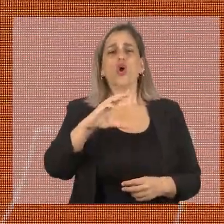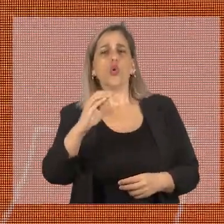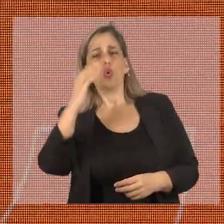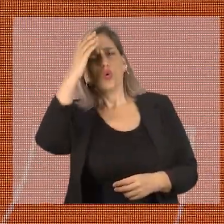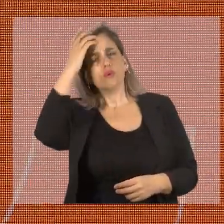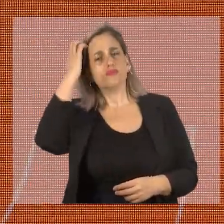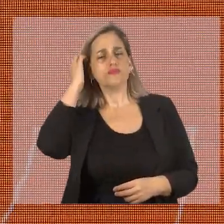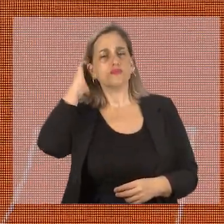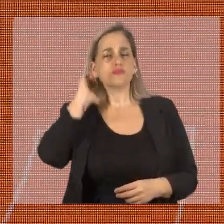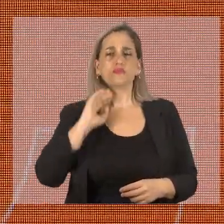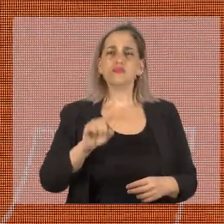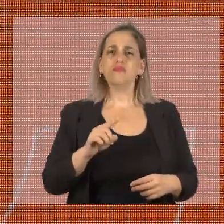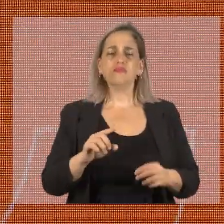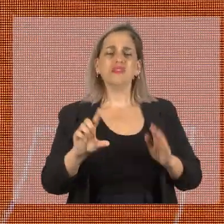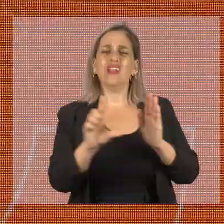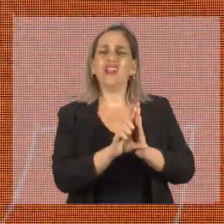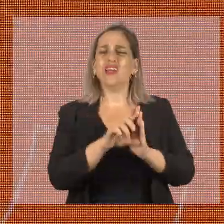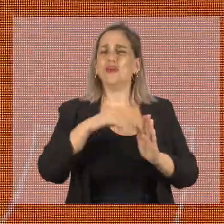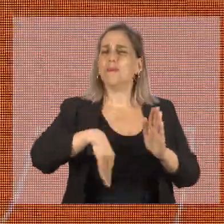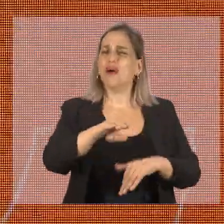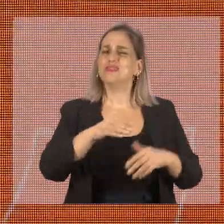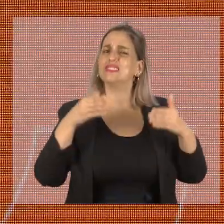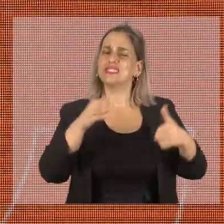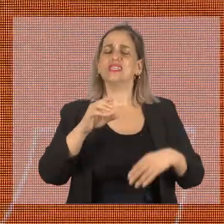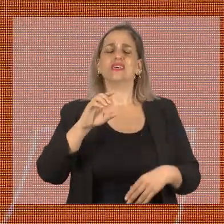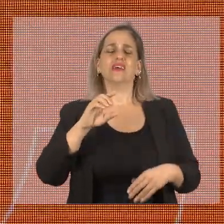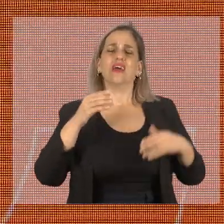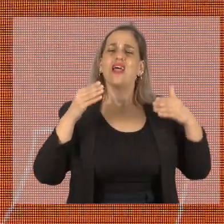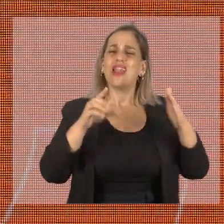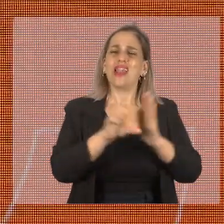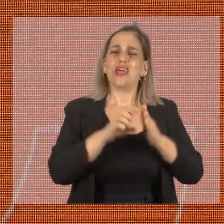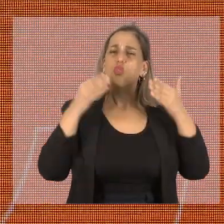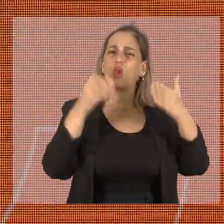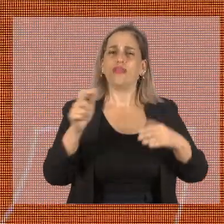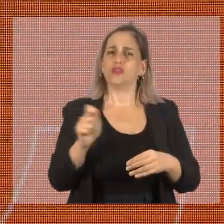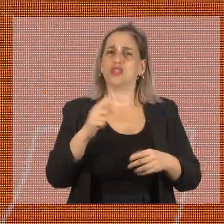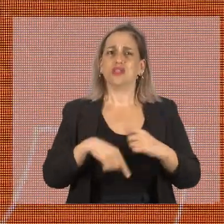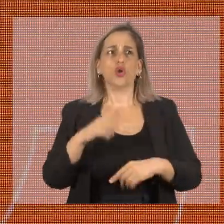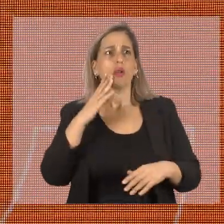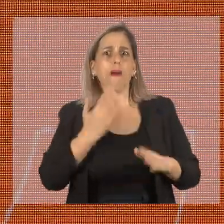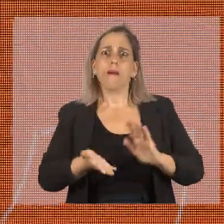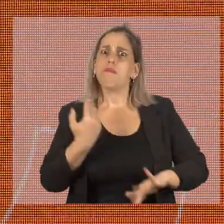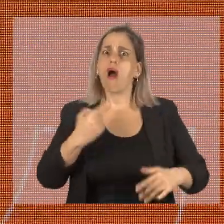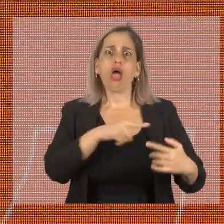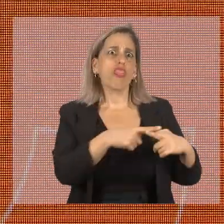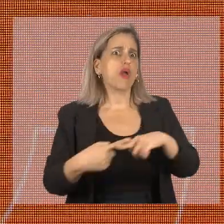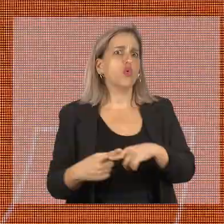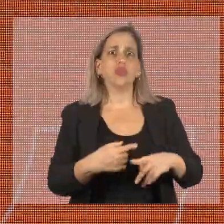La LUC, que dicho sea de paso, fue la ley más discutida y más transparente de los últimos